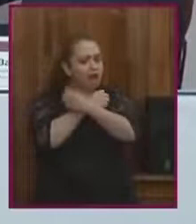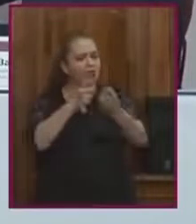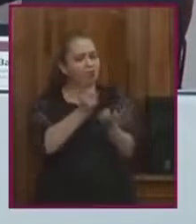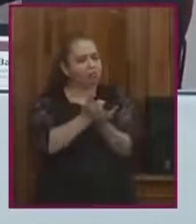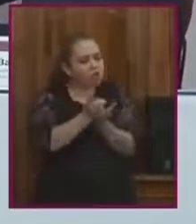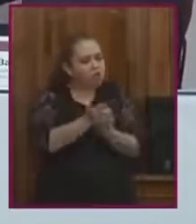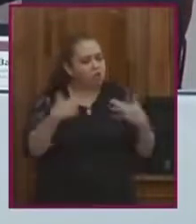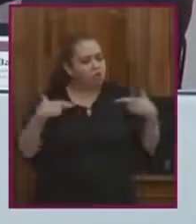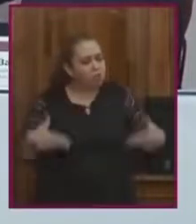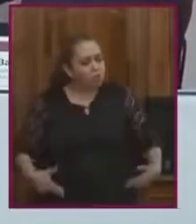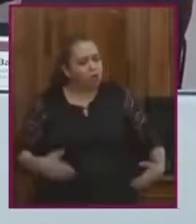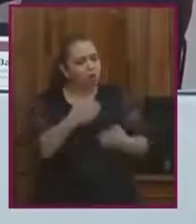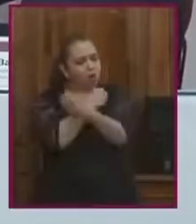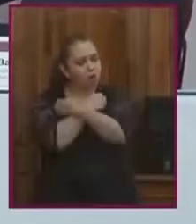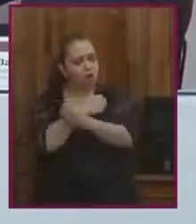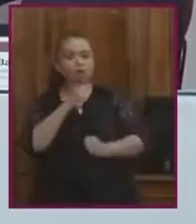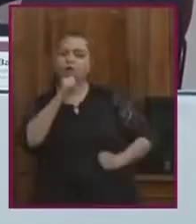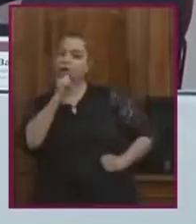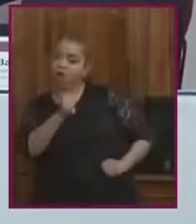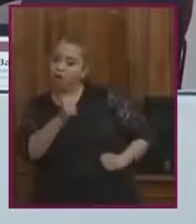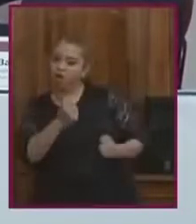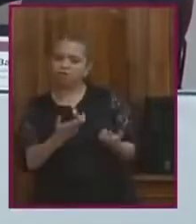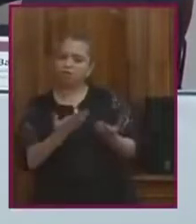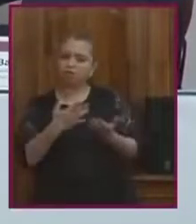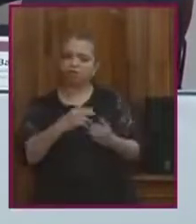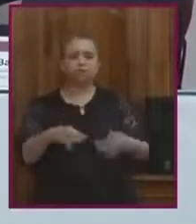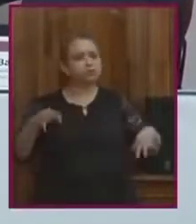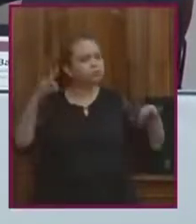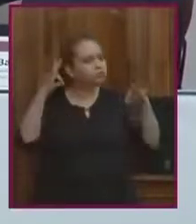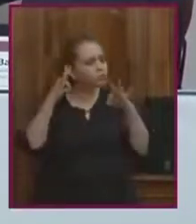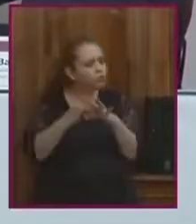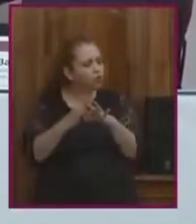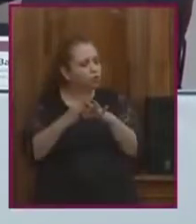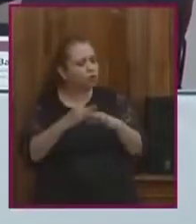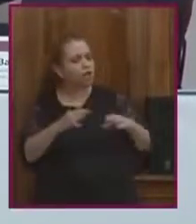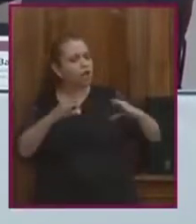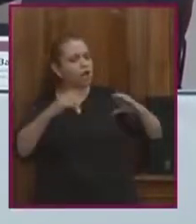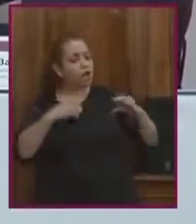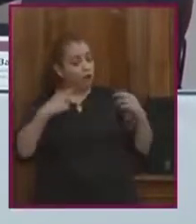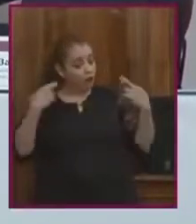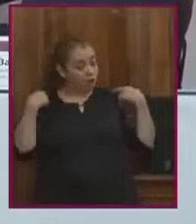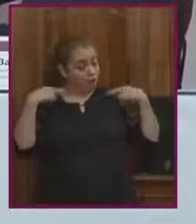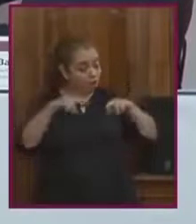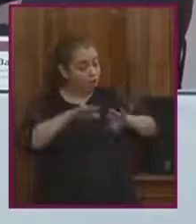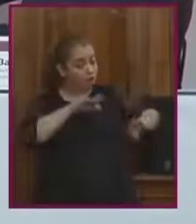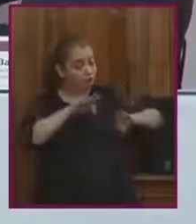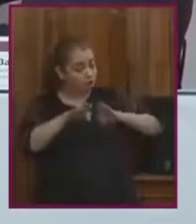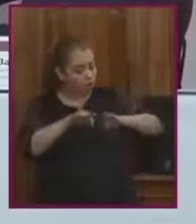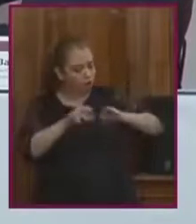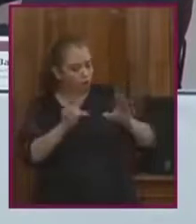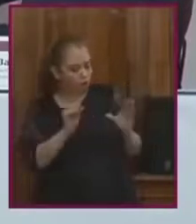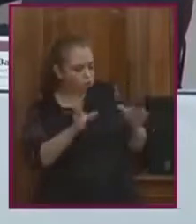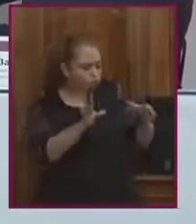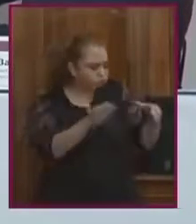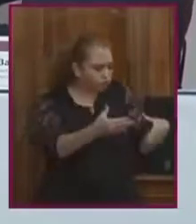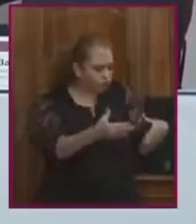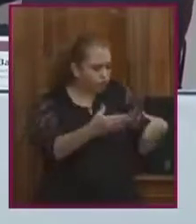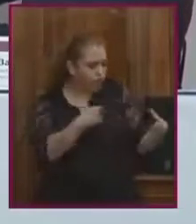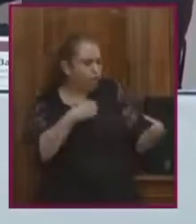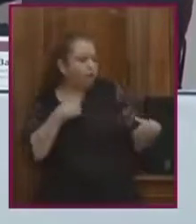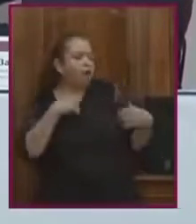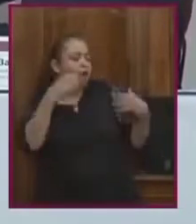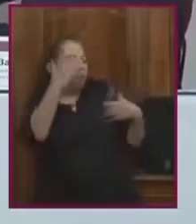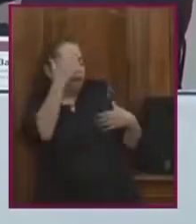este sentido, es fundamental que el trabajo docente no se reduzca al dominio y a la mera aplicación mecánica